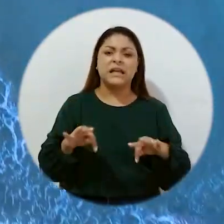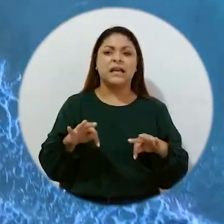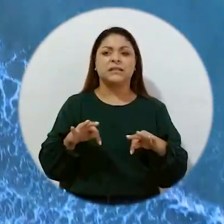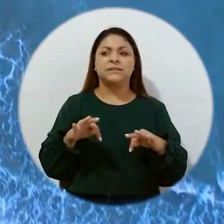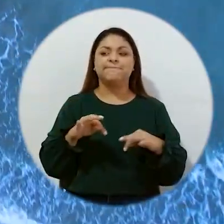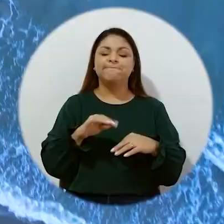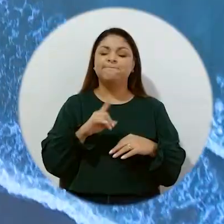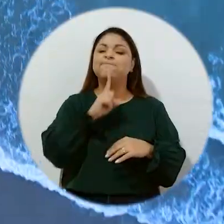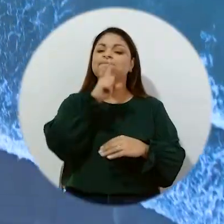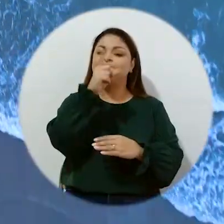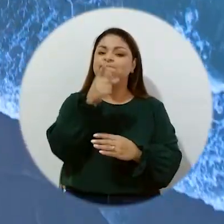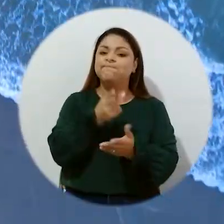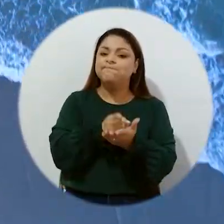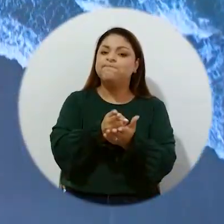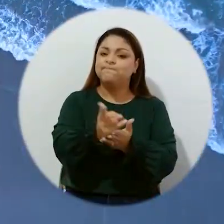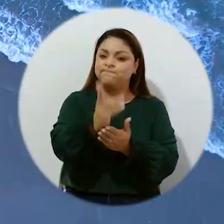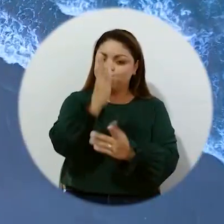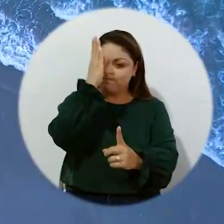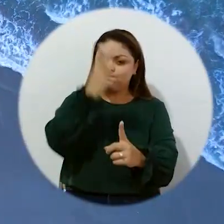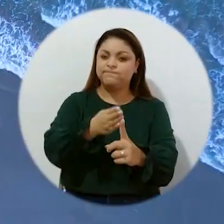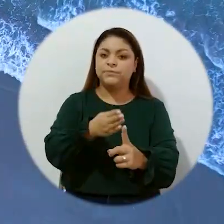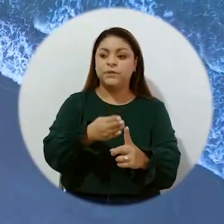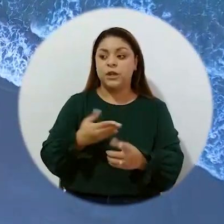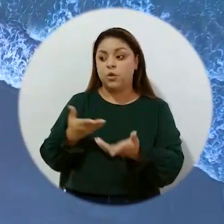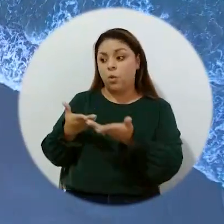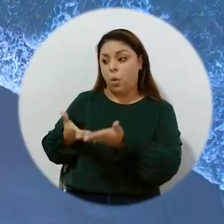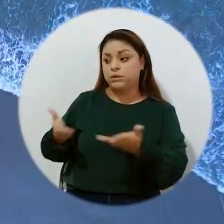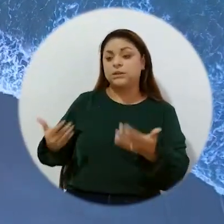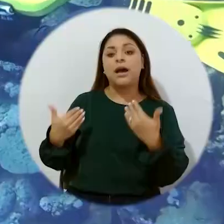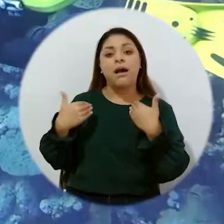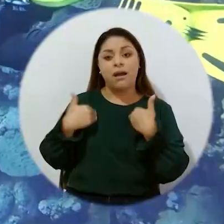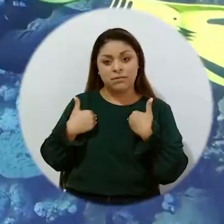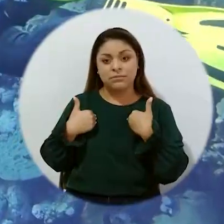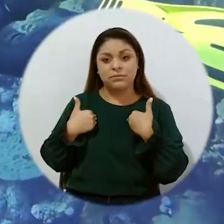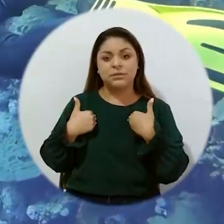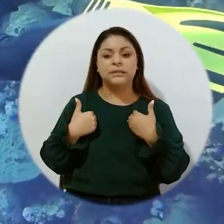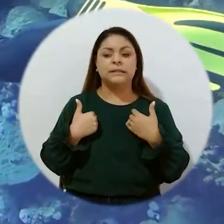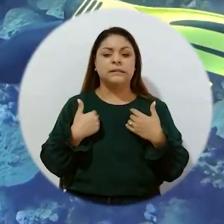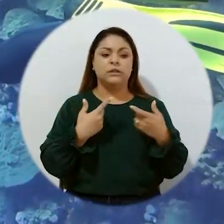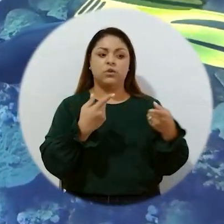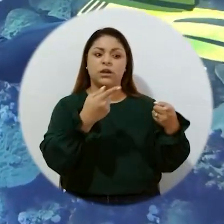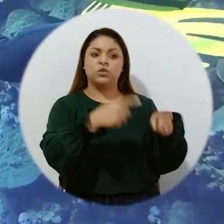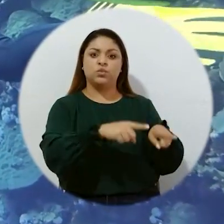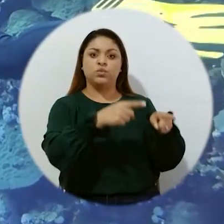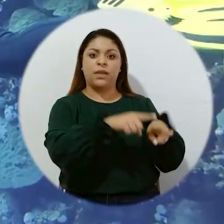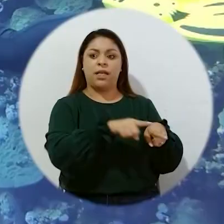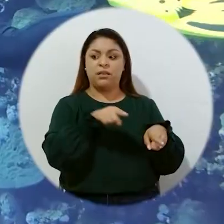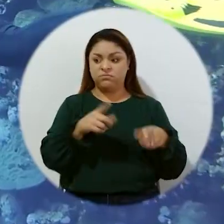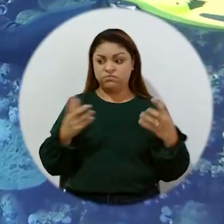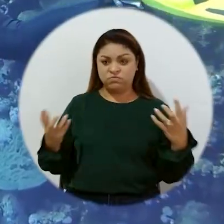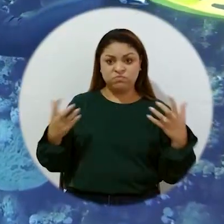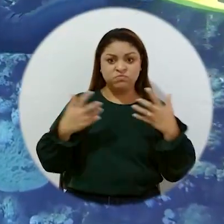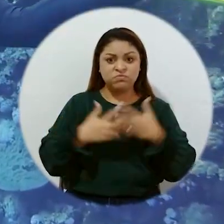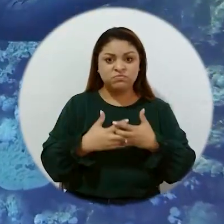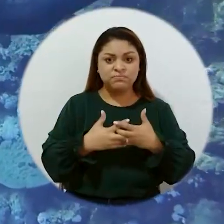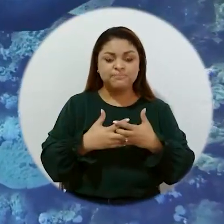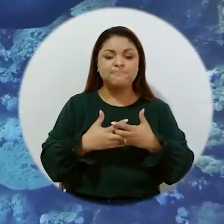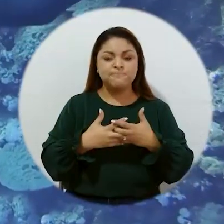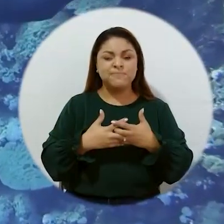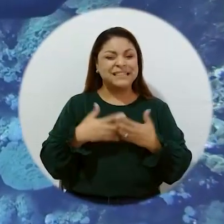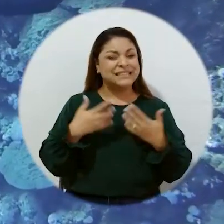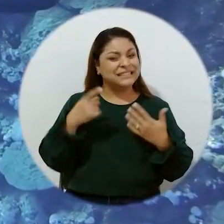de ser congruentes entre los instrumentos que tenemos y lo que sucede, ¿verdad? Ir tratando